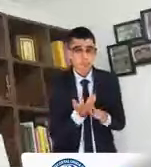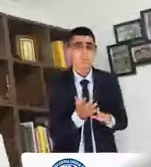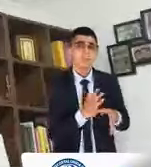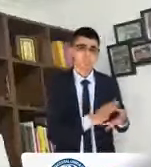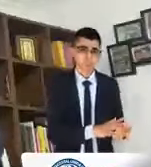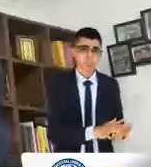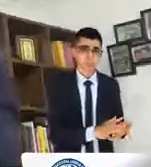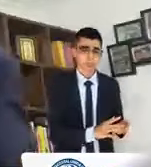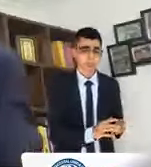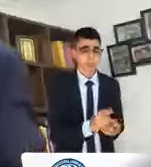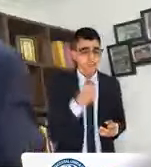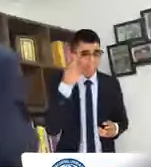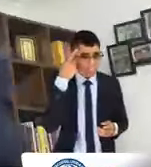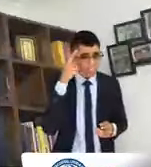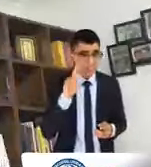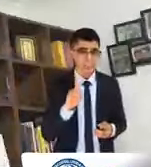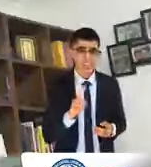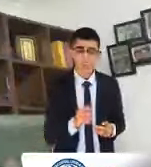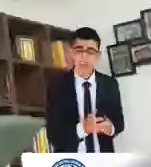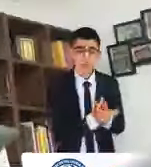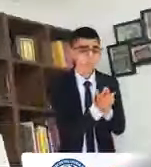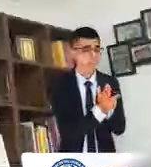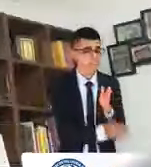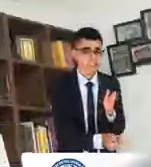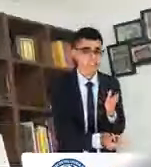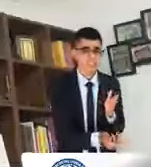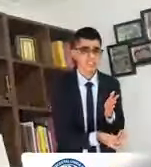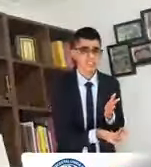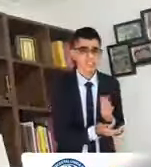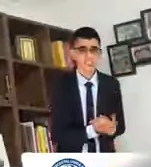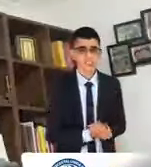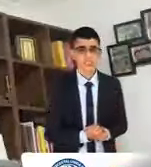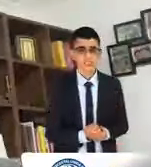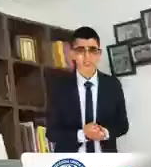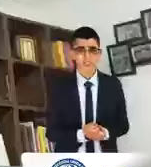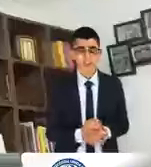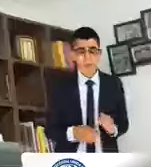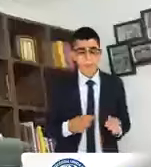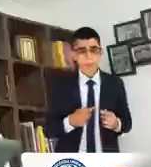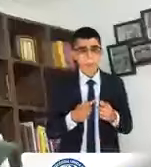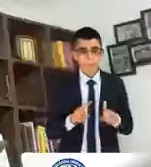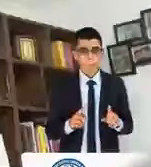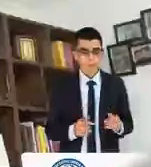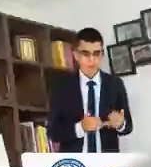dinero. Y después de pasar ese mar tan malo,